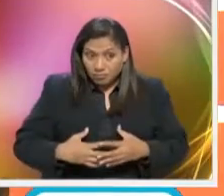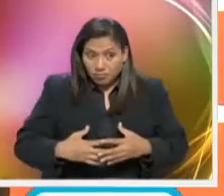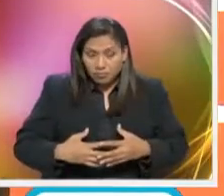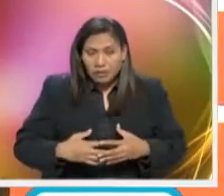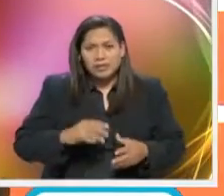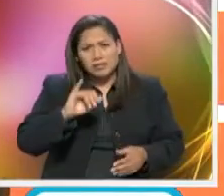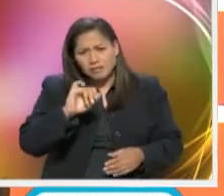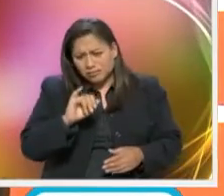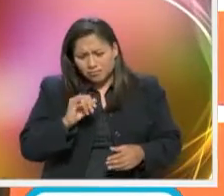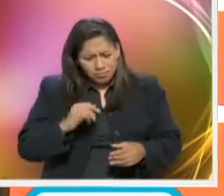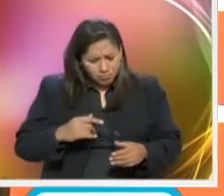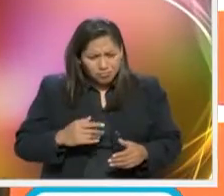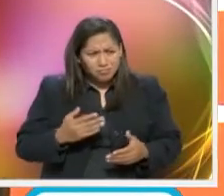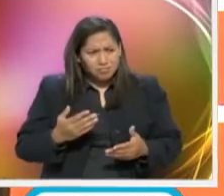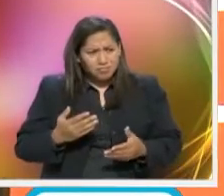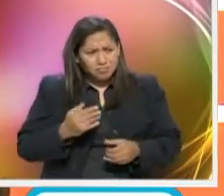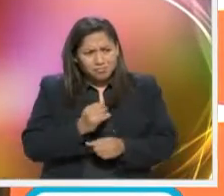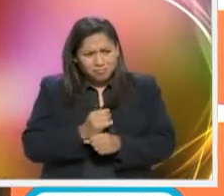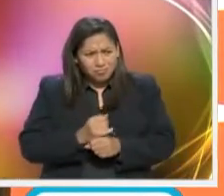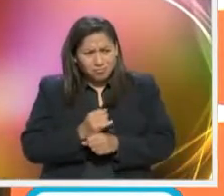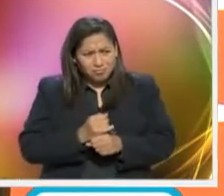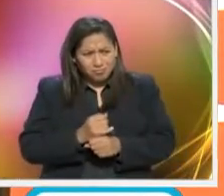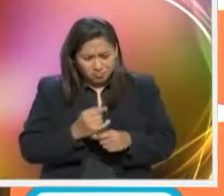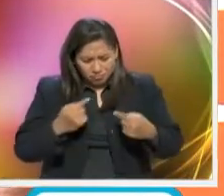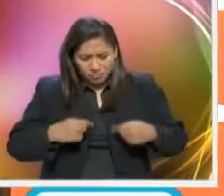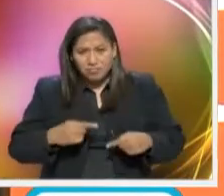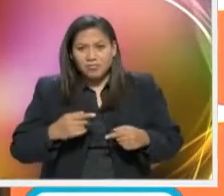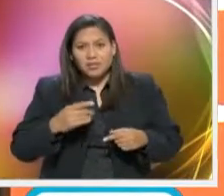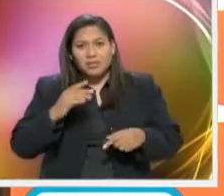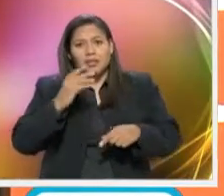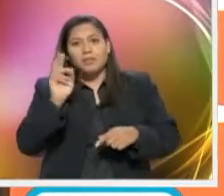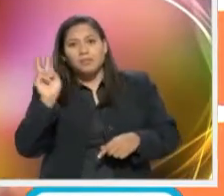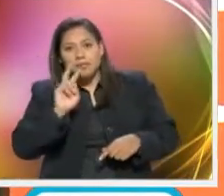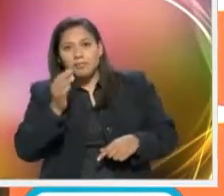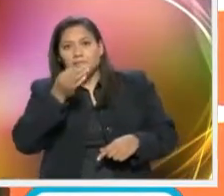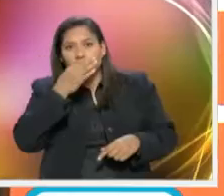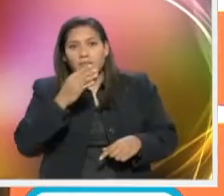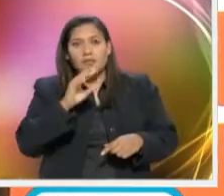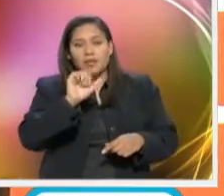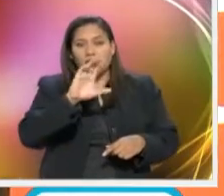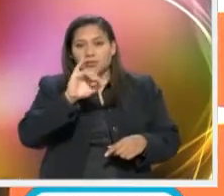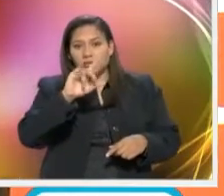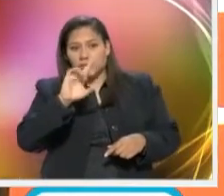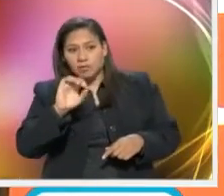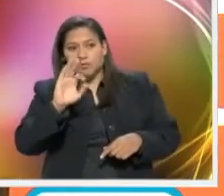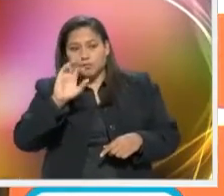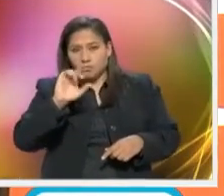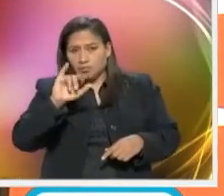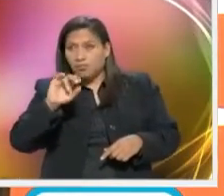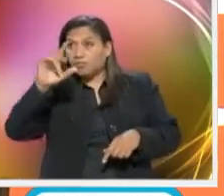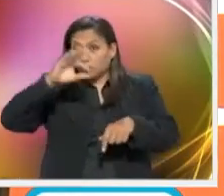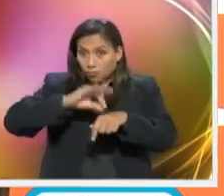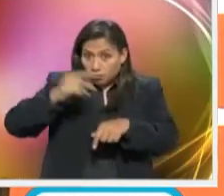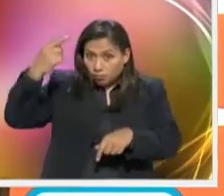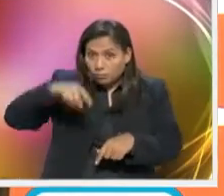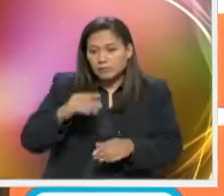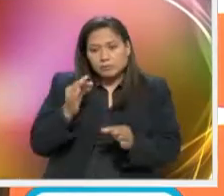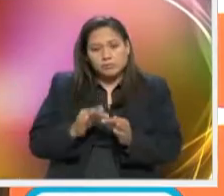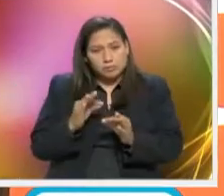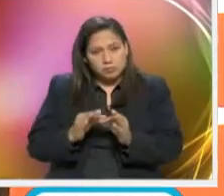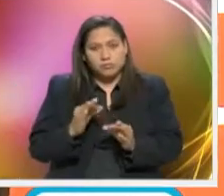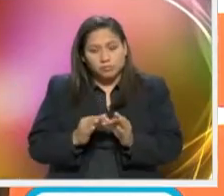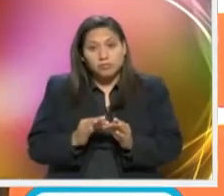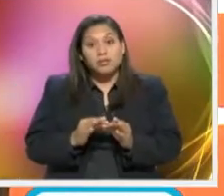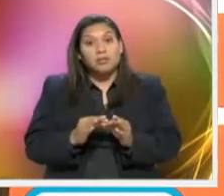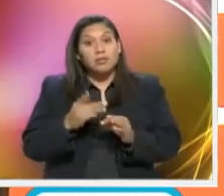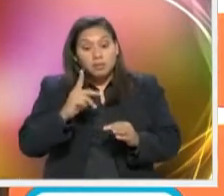sus estudios previos, tomar sus vitaminas o ácido fólico, todo lo que recomienda el doctor. Claro. Pero si